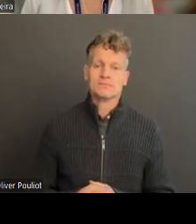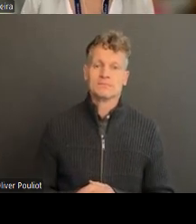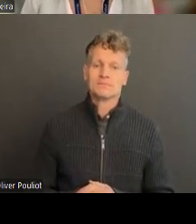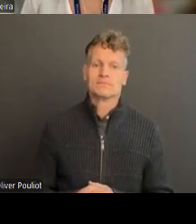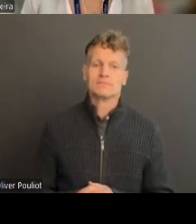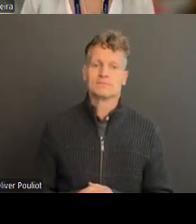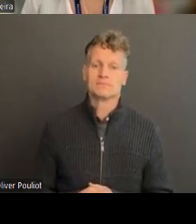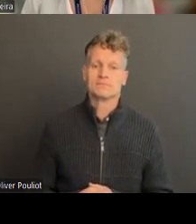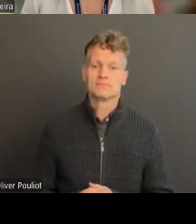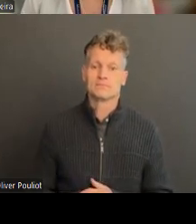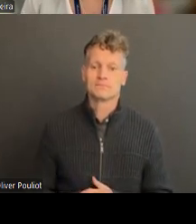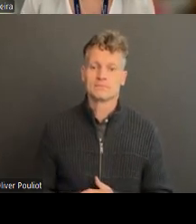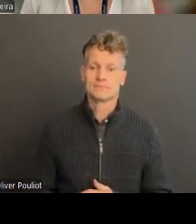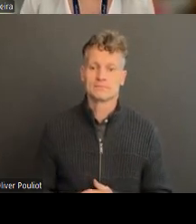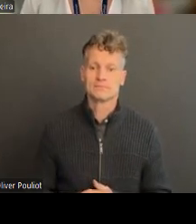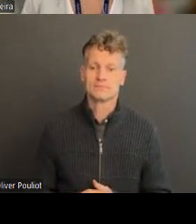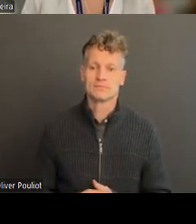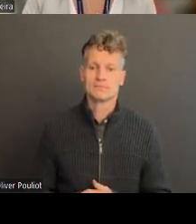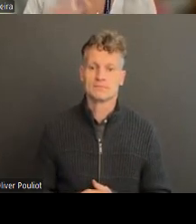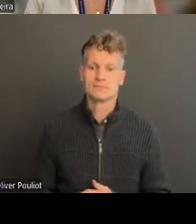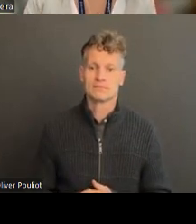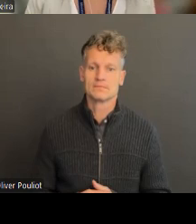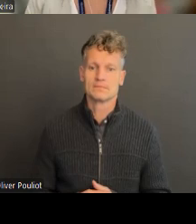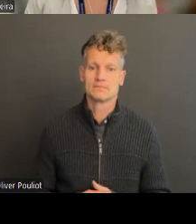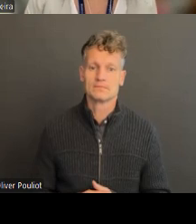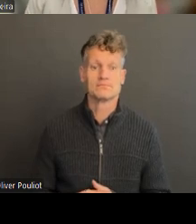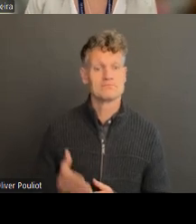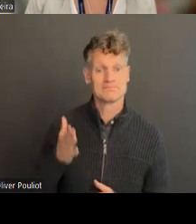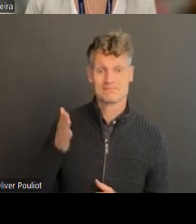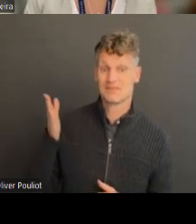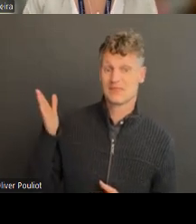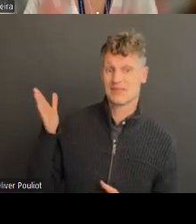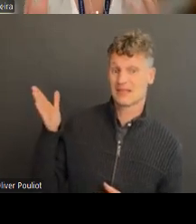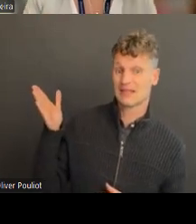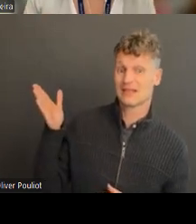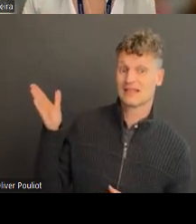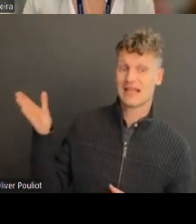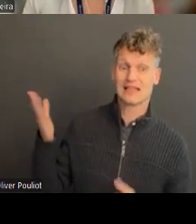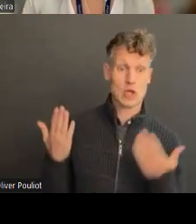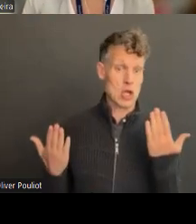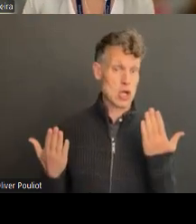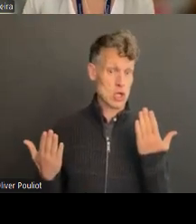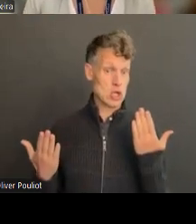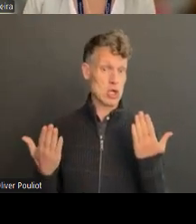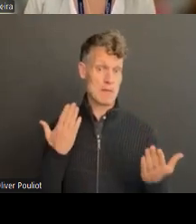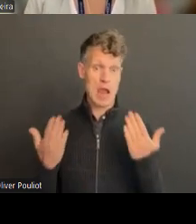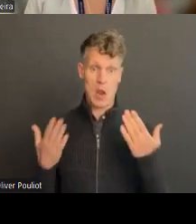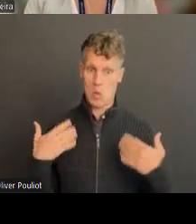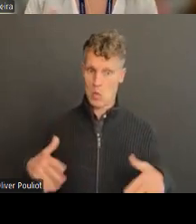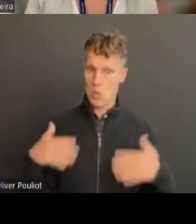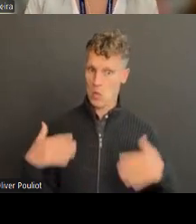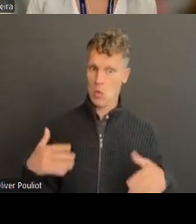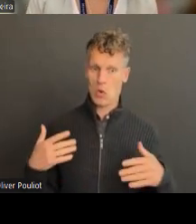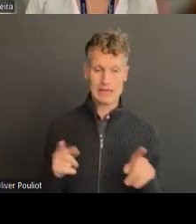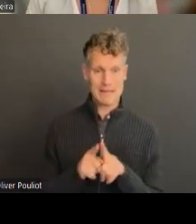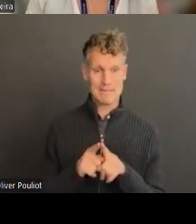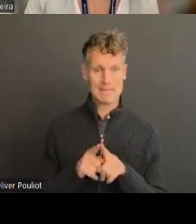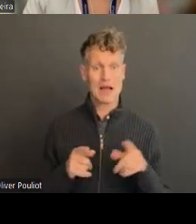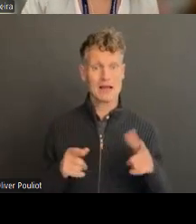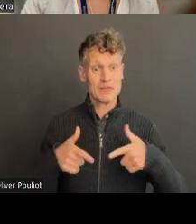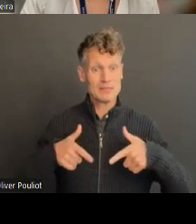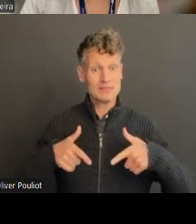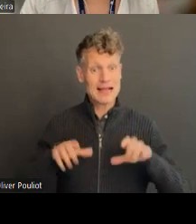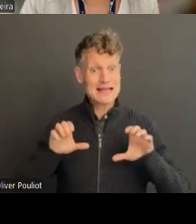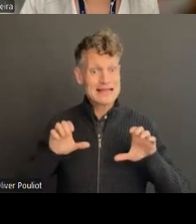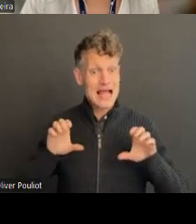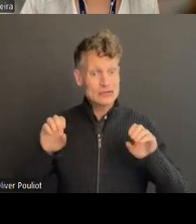que el cáncer de cuello uterino es completamente prevenible, que existen todas las intervenciones sanitarias, que tiene una larga historia, una larga trayectoria,